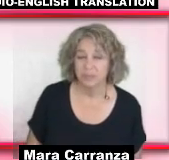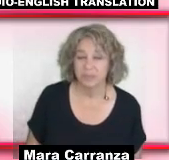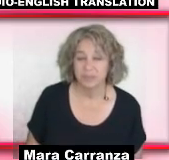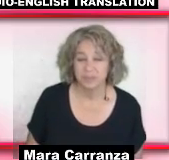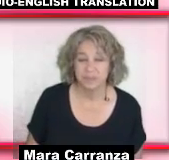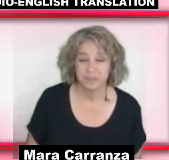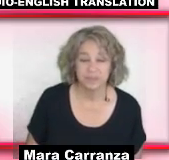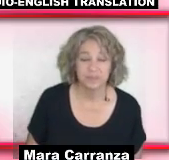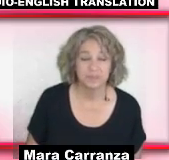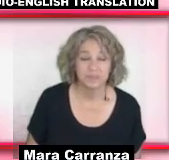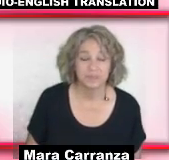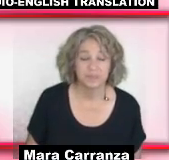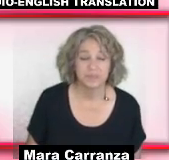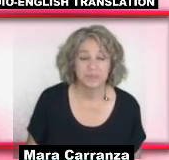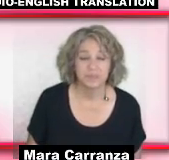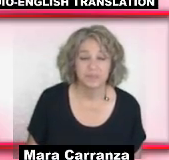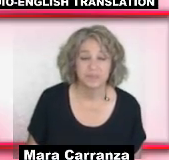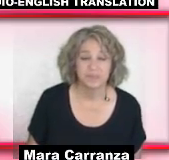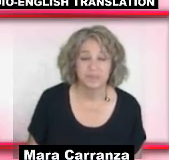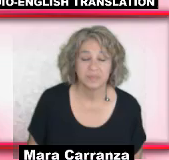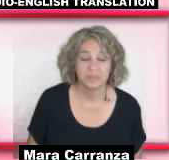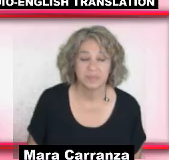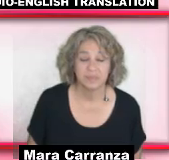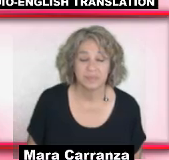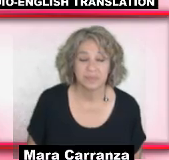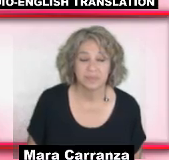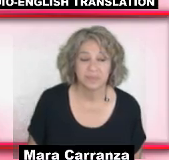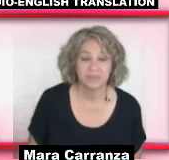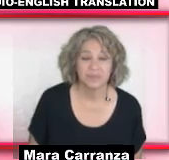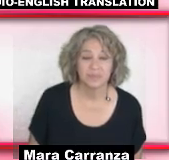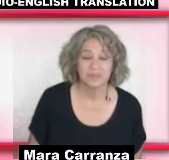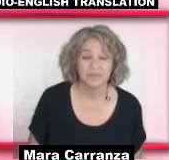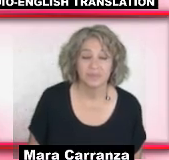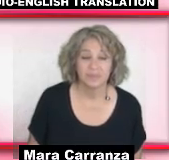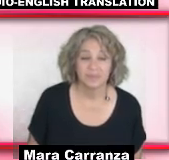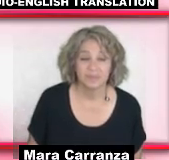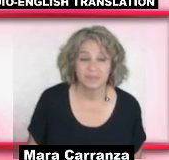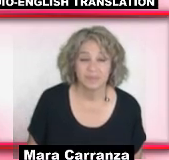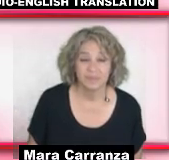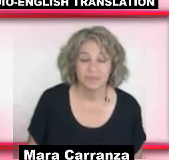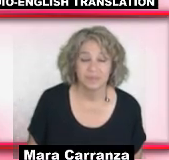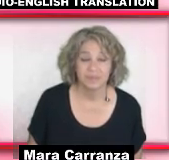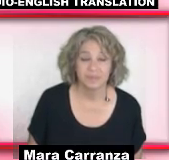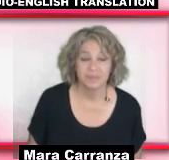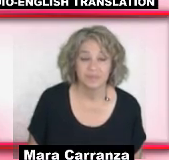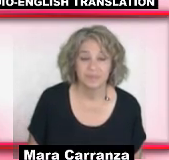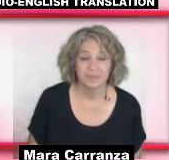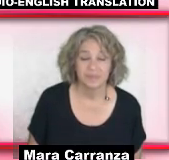Ruiz, del Grupo Informativo Dominio Público, el noticiero Nayarit, hoy comentó usted al inicio